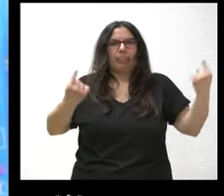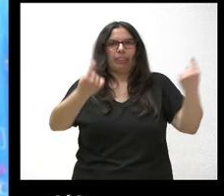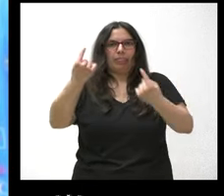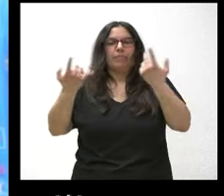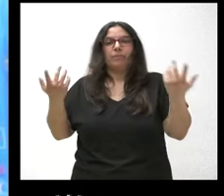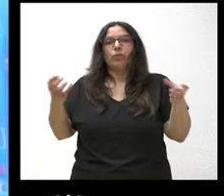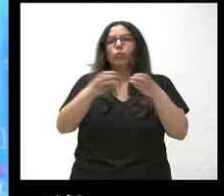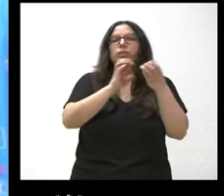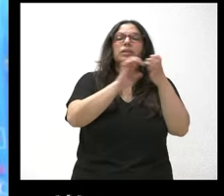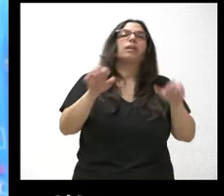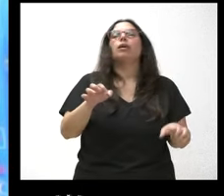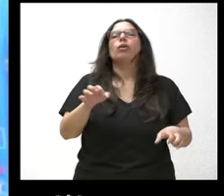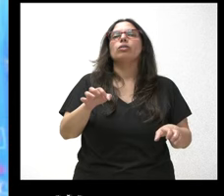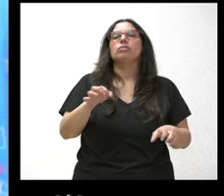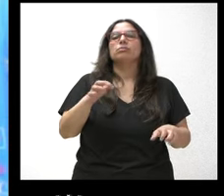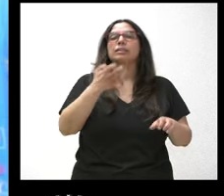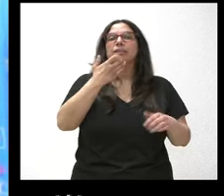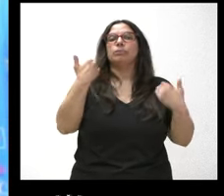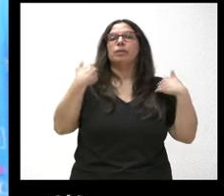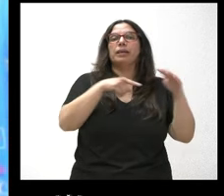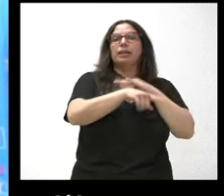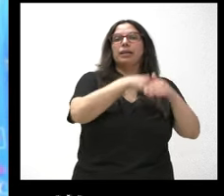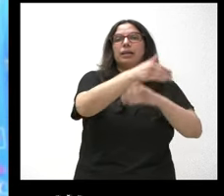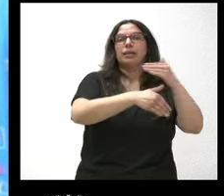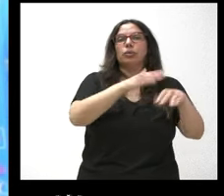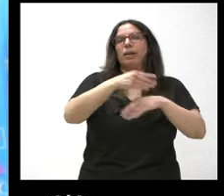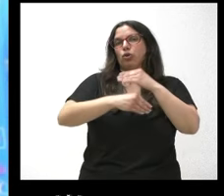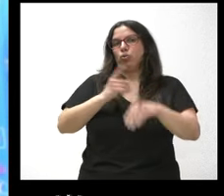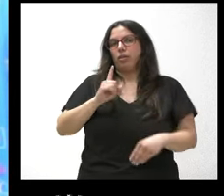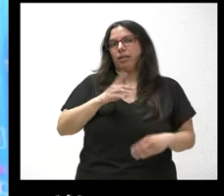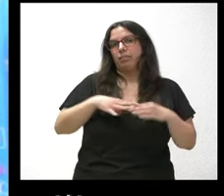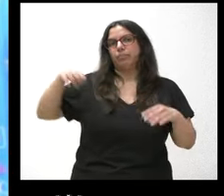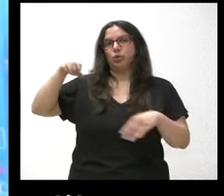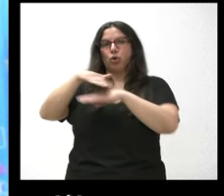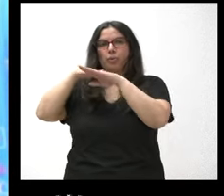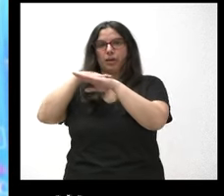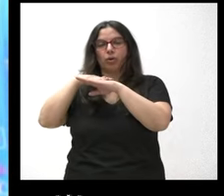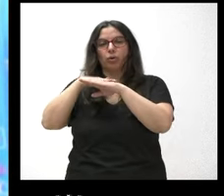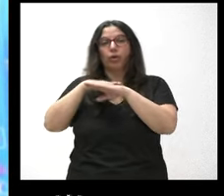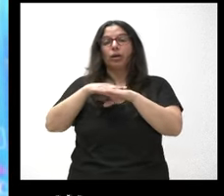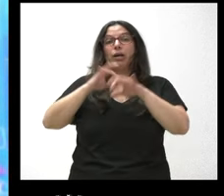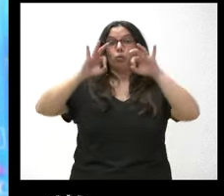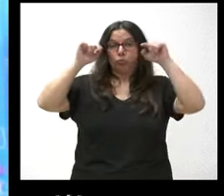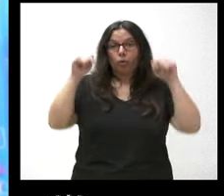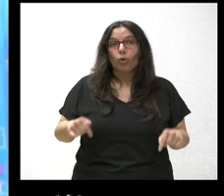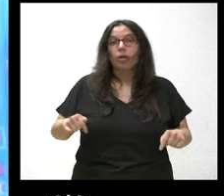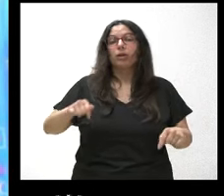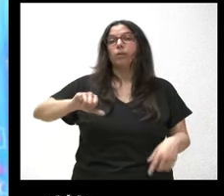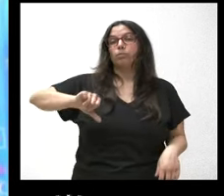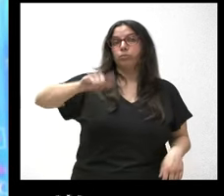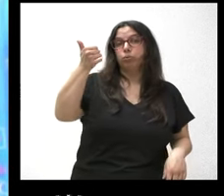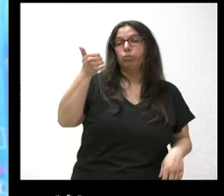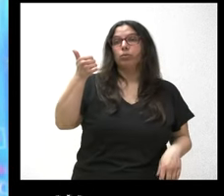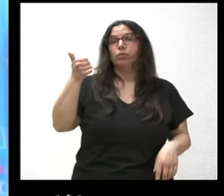Junta de Castilla y León que se los tuviera que tramitar y no se elevara esa tramitación al Gobierno. En concreto, hoy se aprueba un